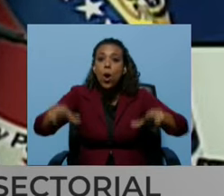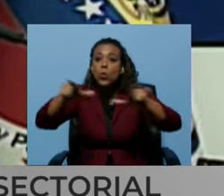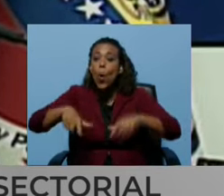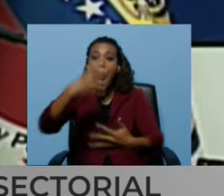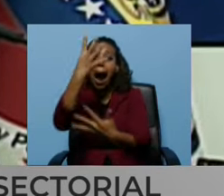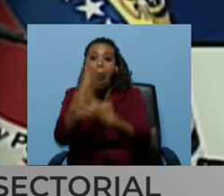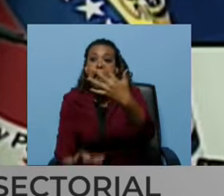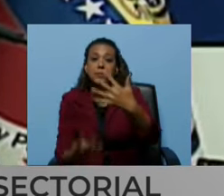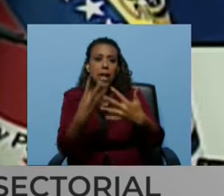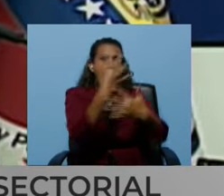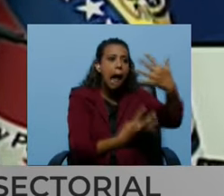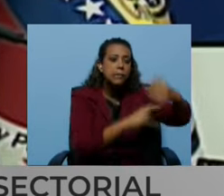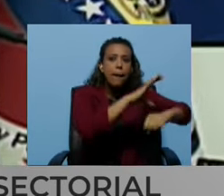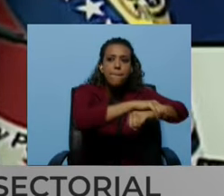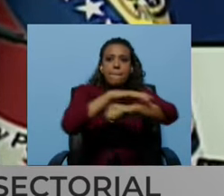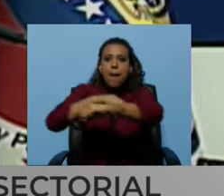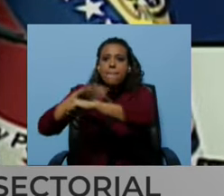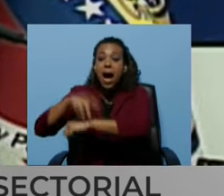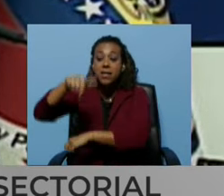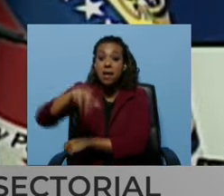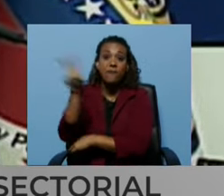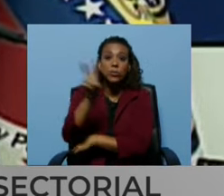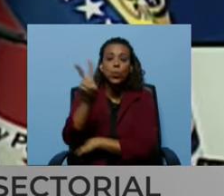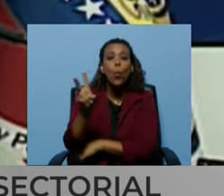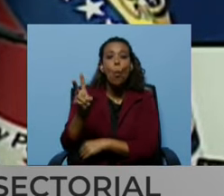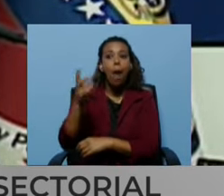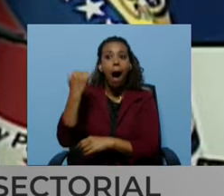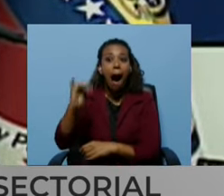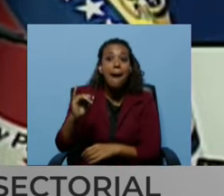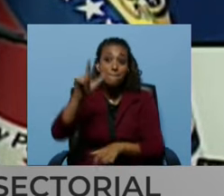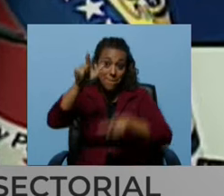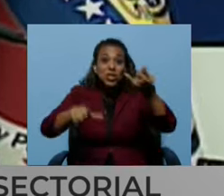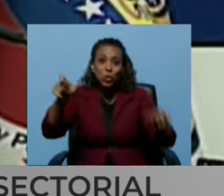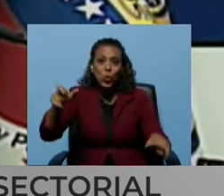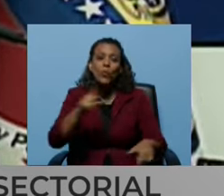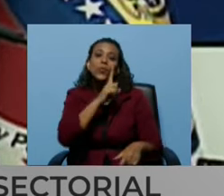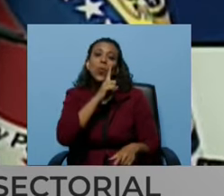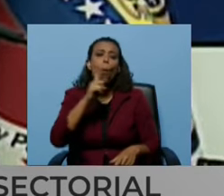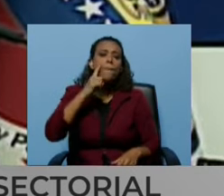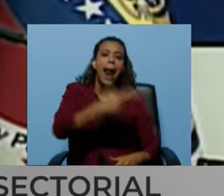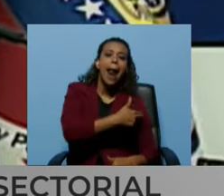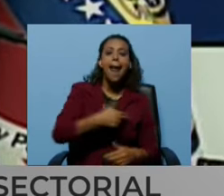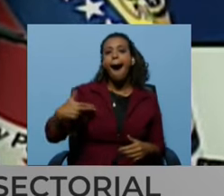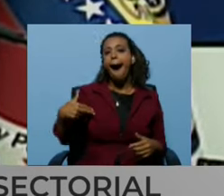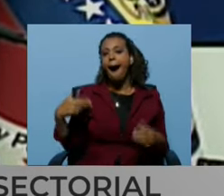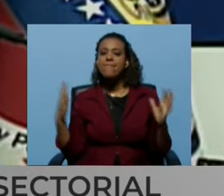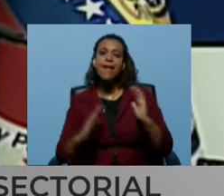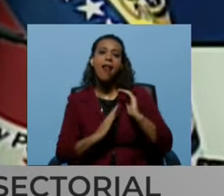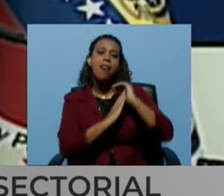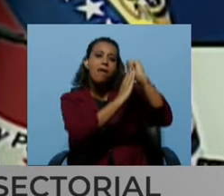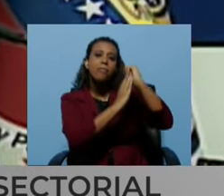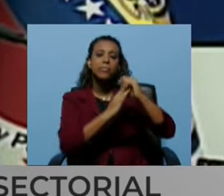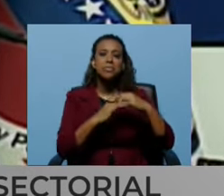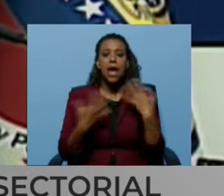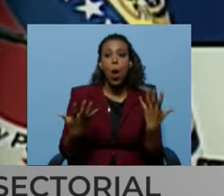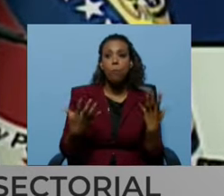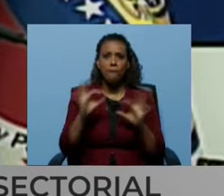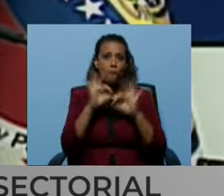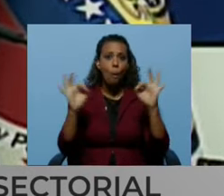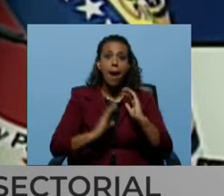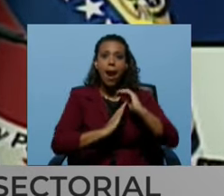cárceles de Venezuela donde había sujetos que se hacen llamar pranes como parte de esta